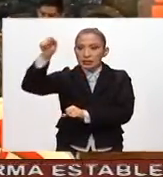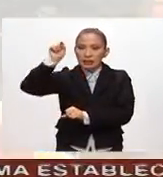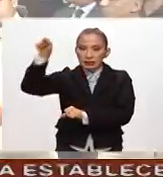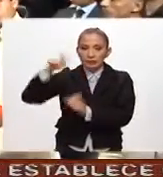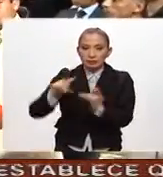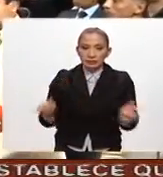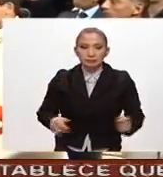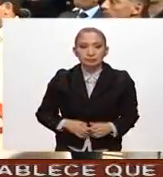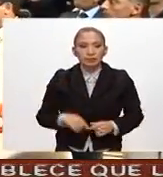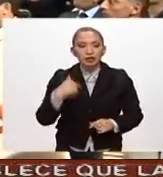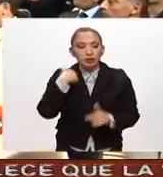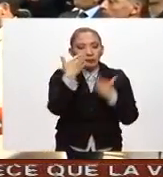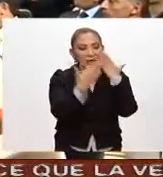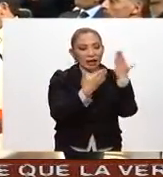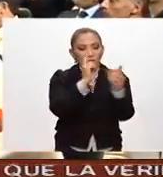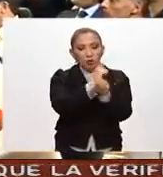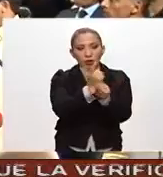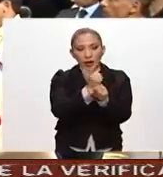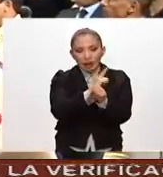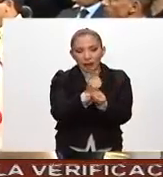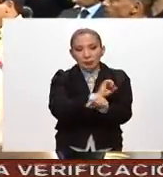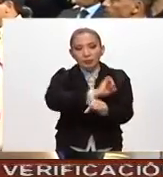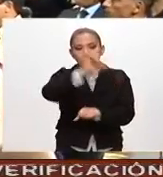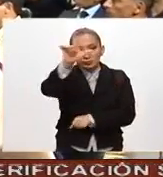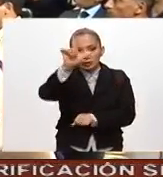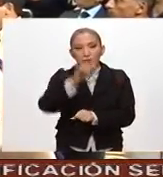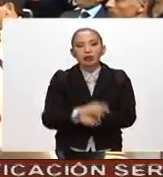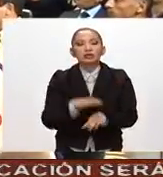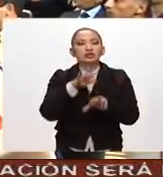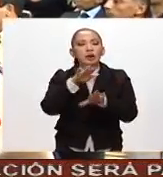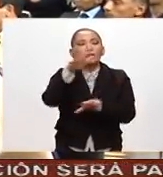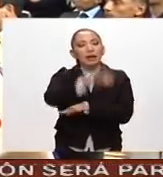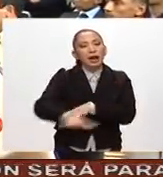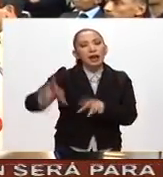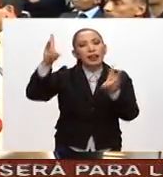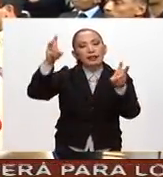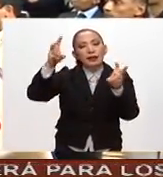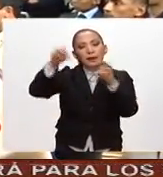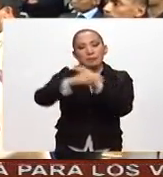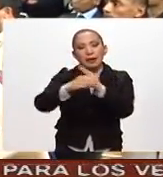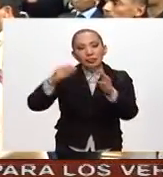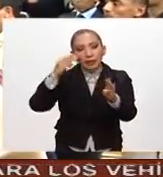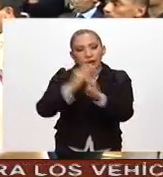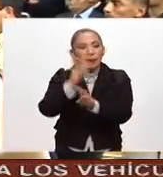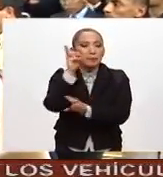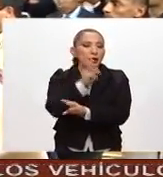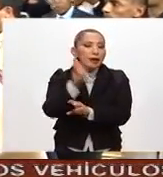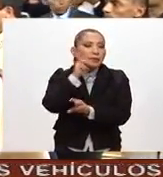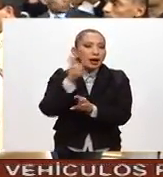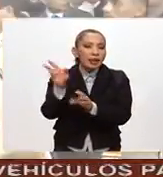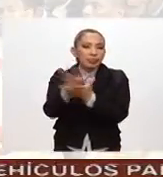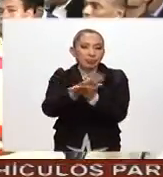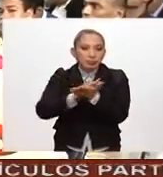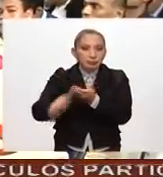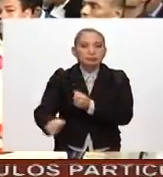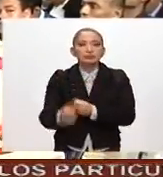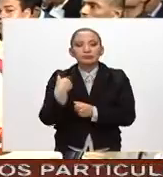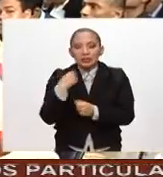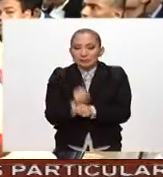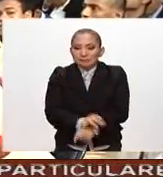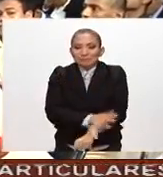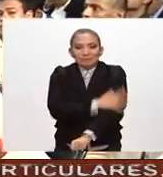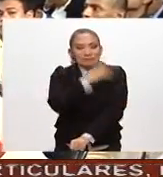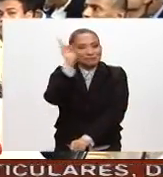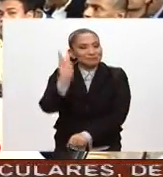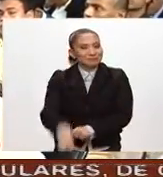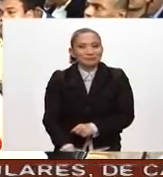allá. Voy a estudiar una licencia profesional sobre el área de materiales, sobre pruebas destructivas de materiales. Estoy emocionado